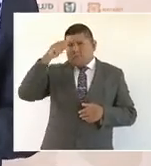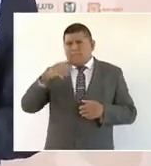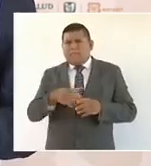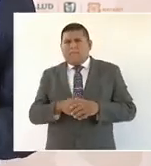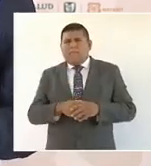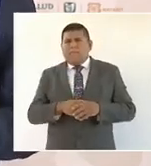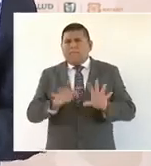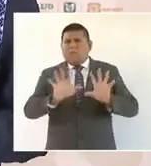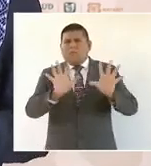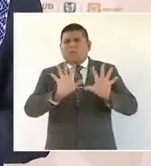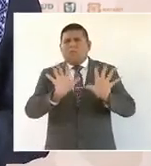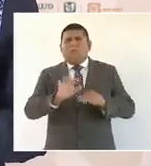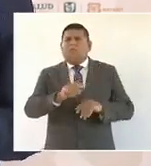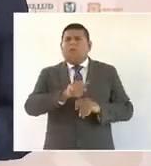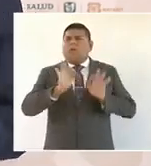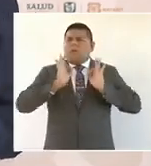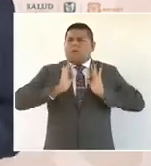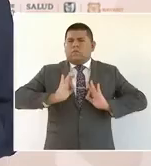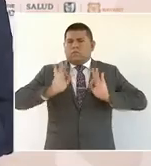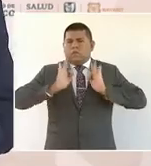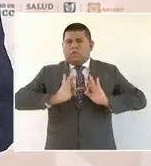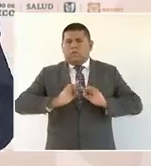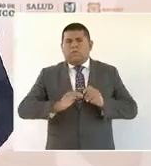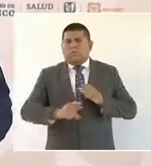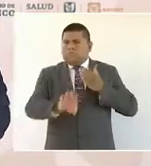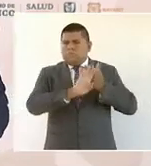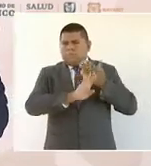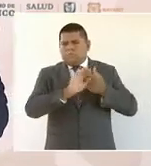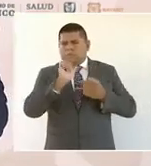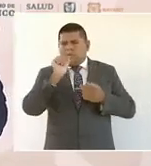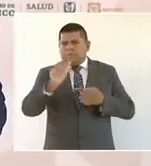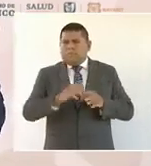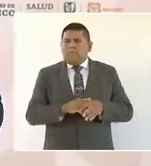no hay ningún problema, no me afecta en nada.